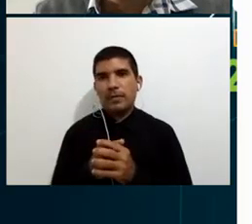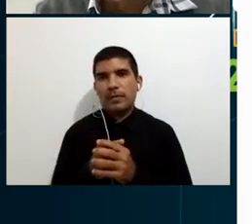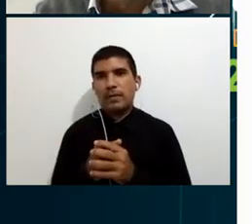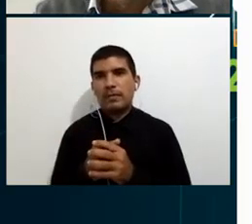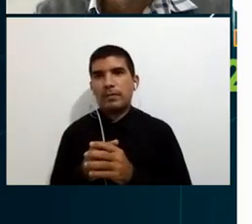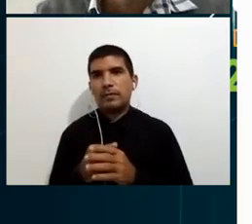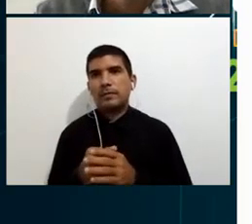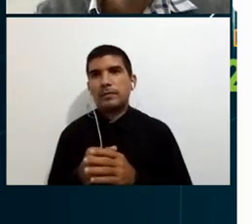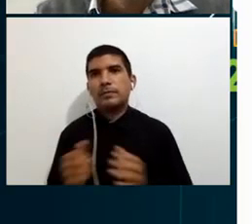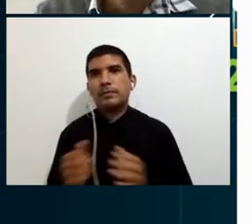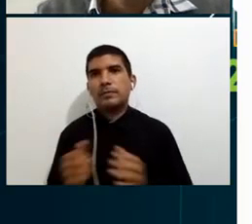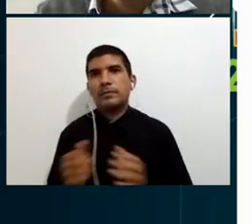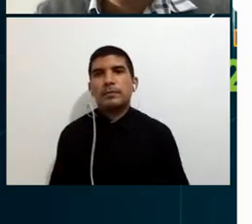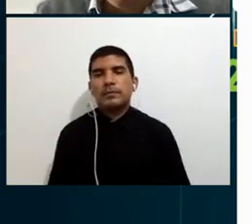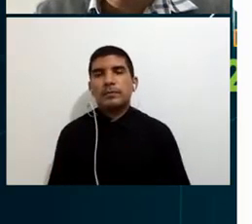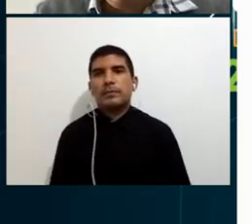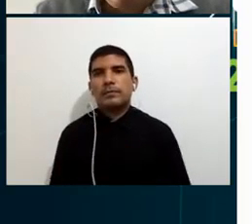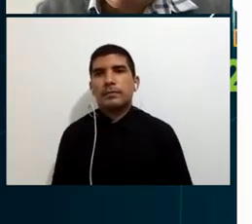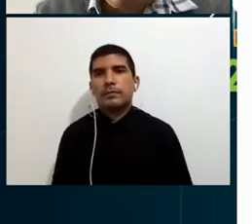con...